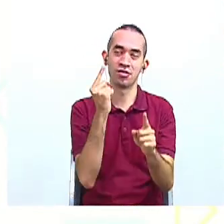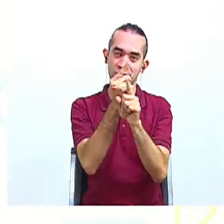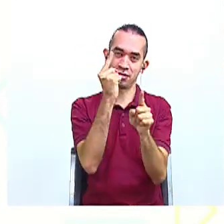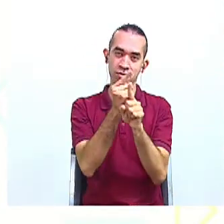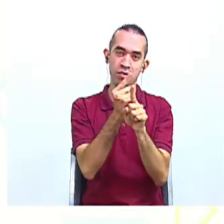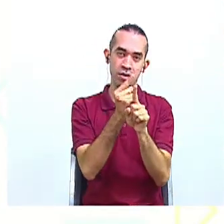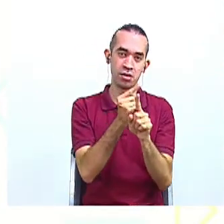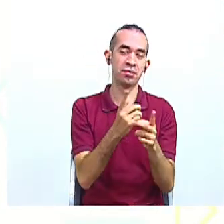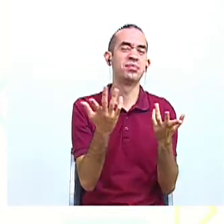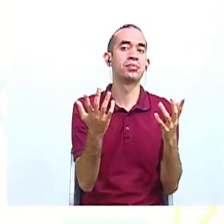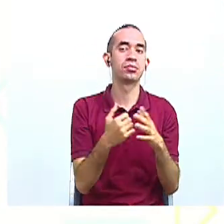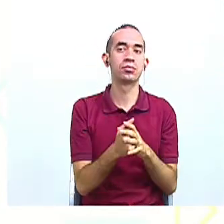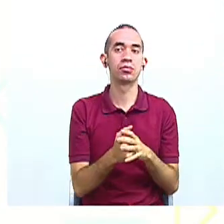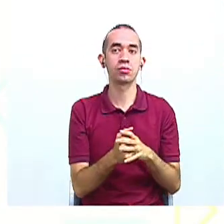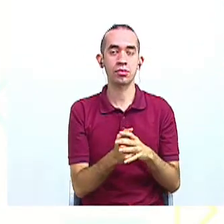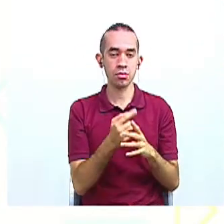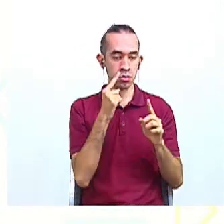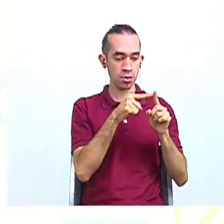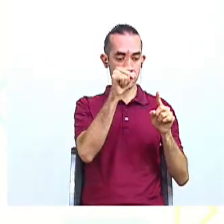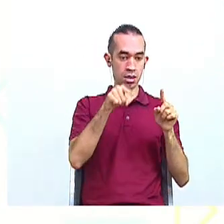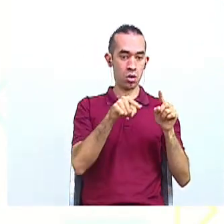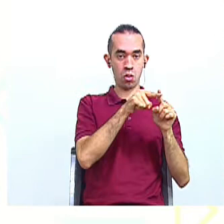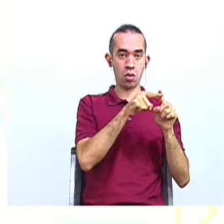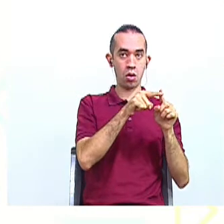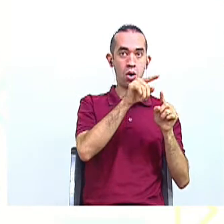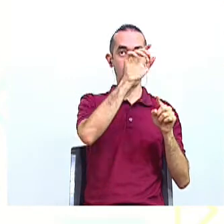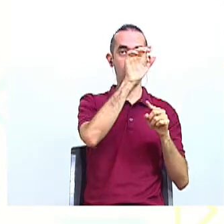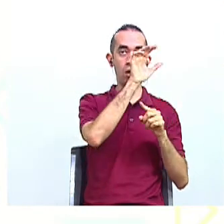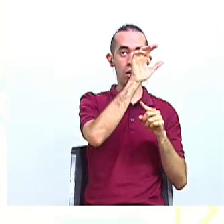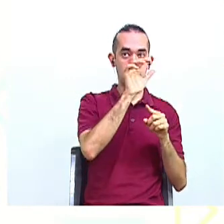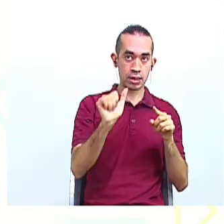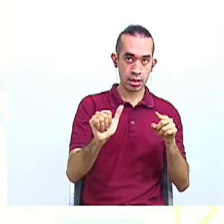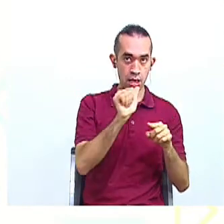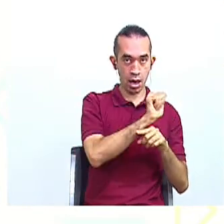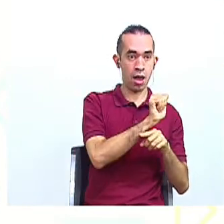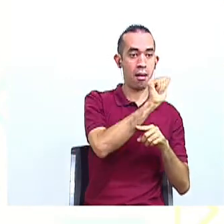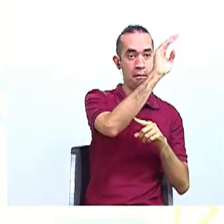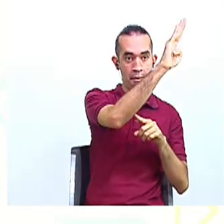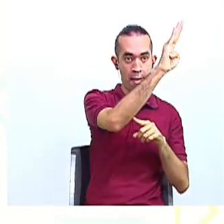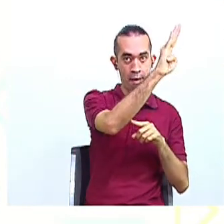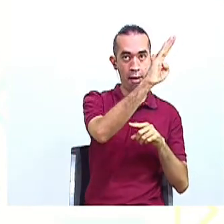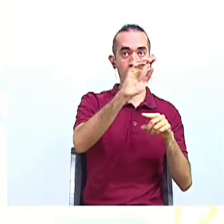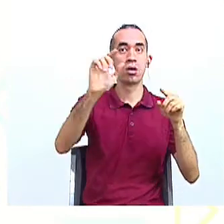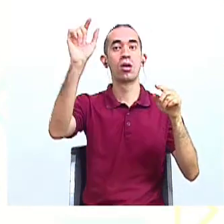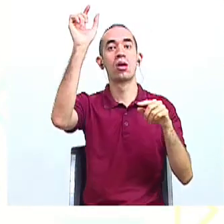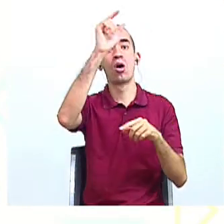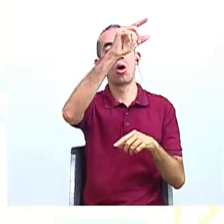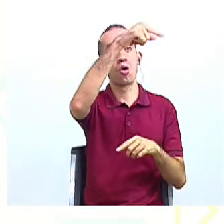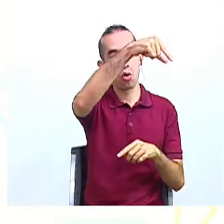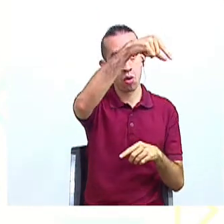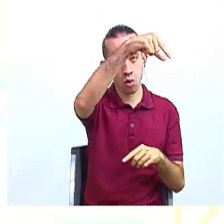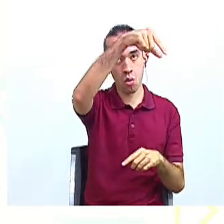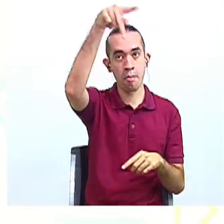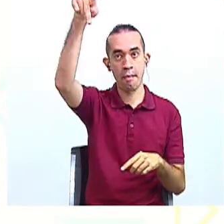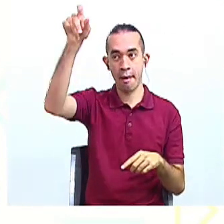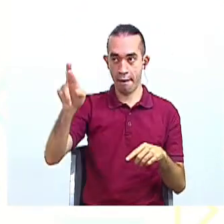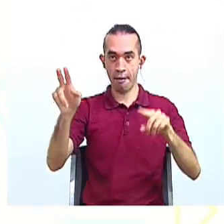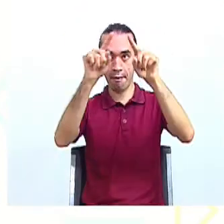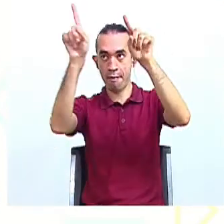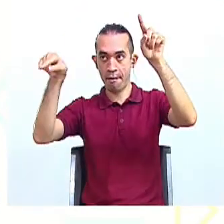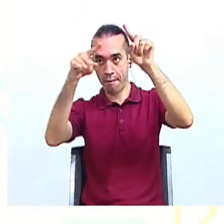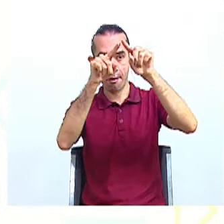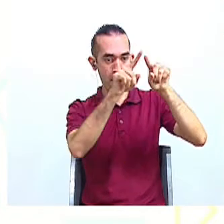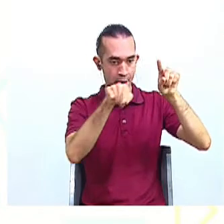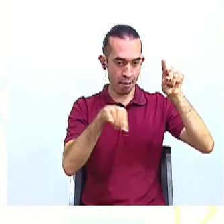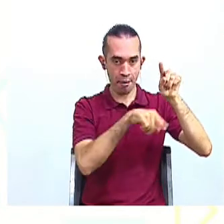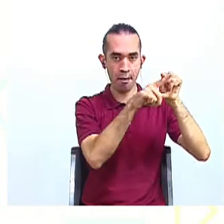Efectivamente, el triángulo CAB es semejante al triángulo QPR por el criterio lado, ángulo,